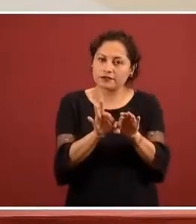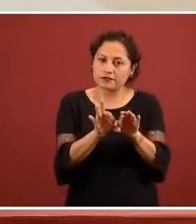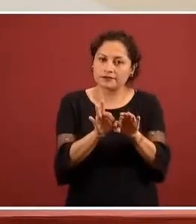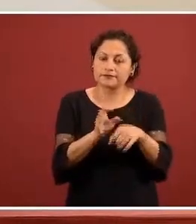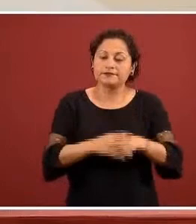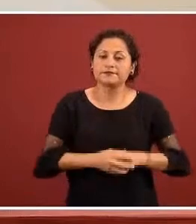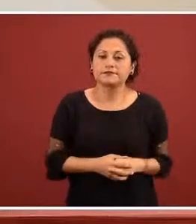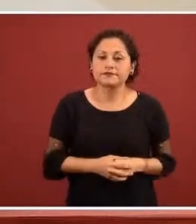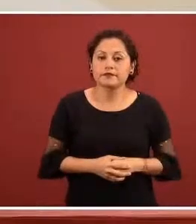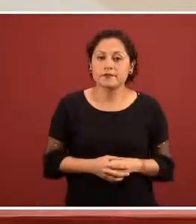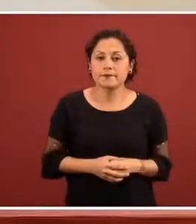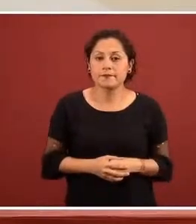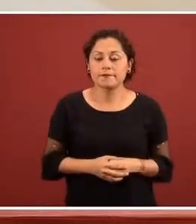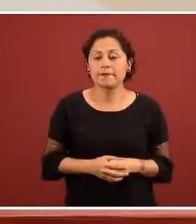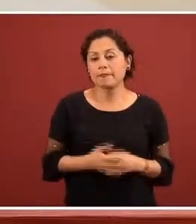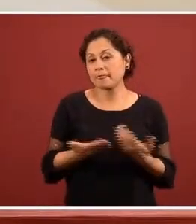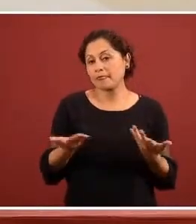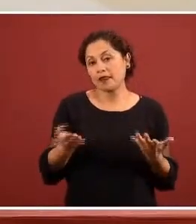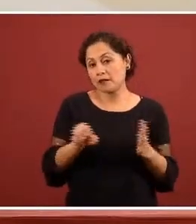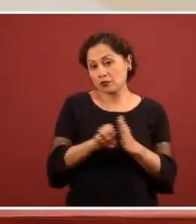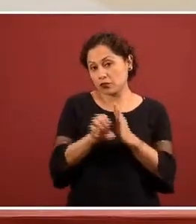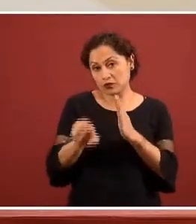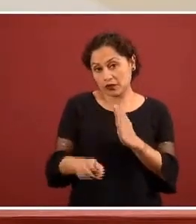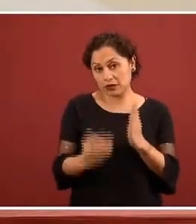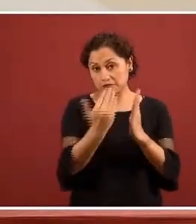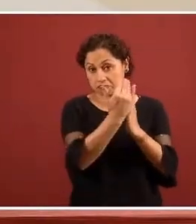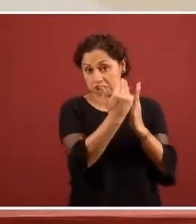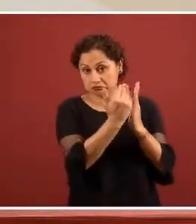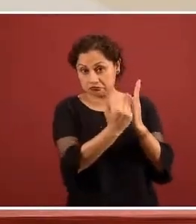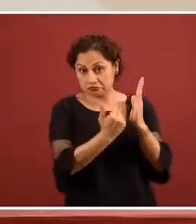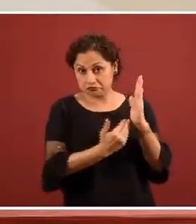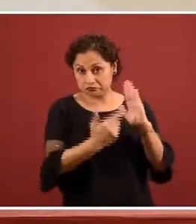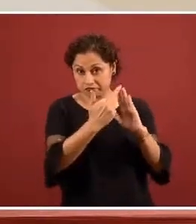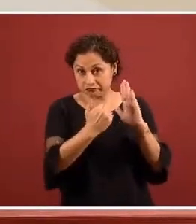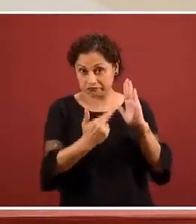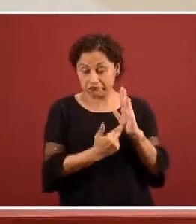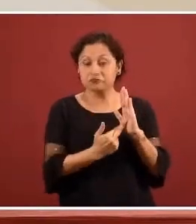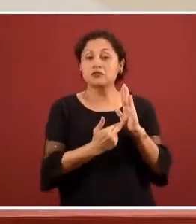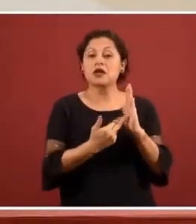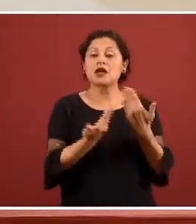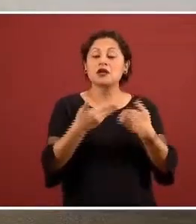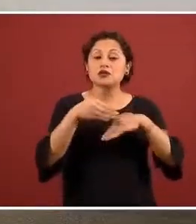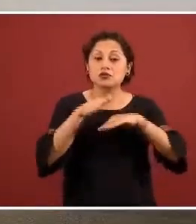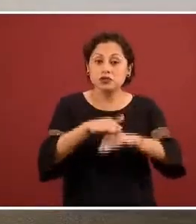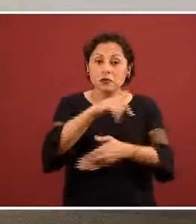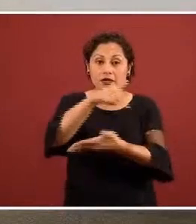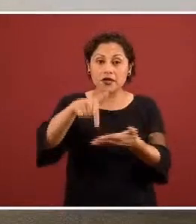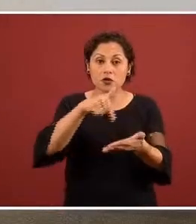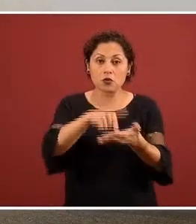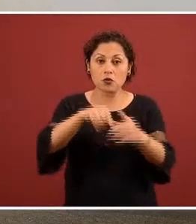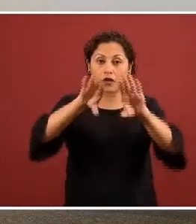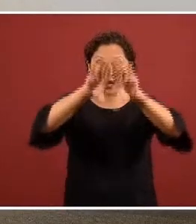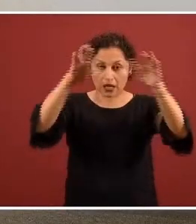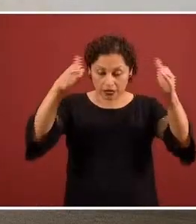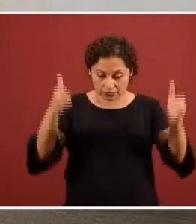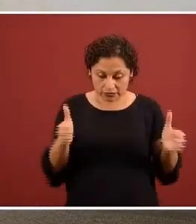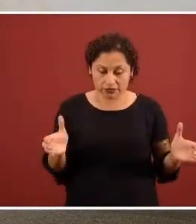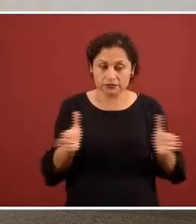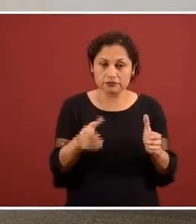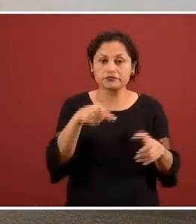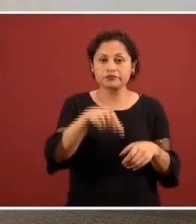estarse complicando. Tenemos varios lineamientos sobre sitios cerrados, espacios cerrados, todos estos